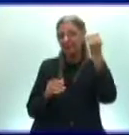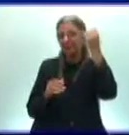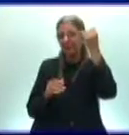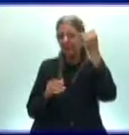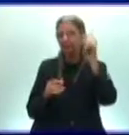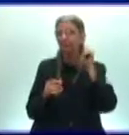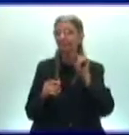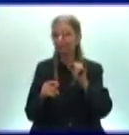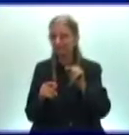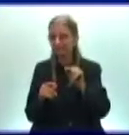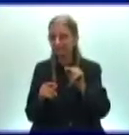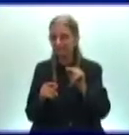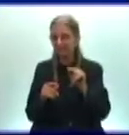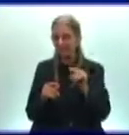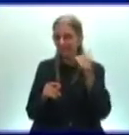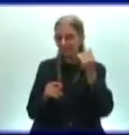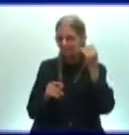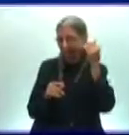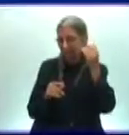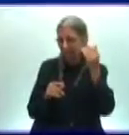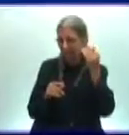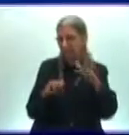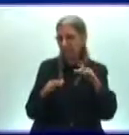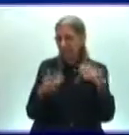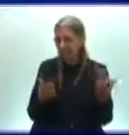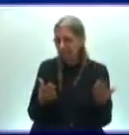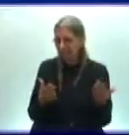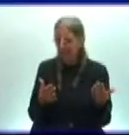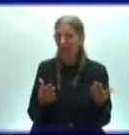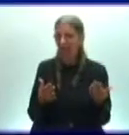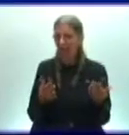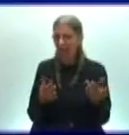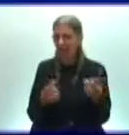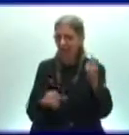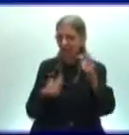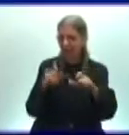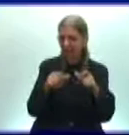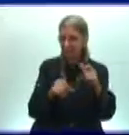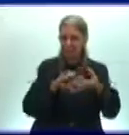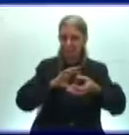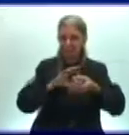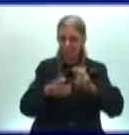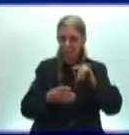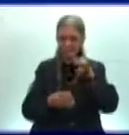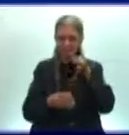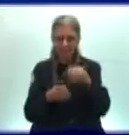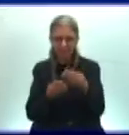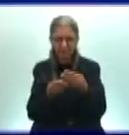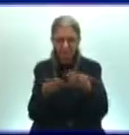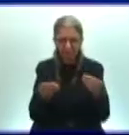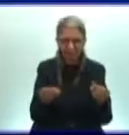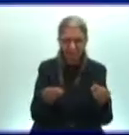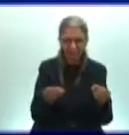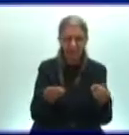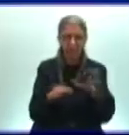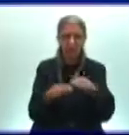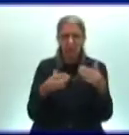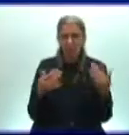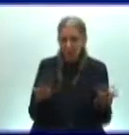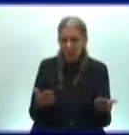cualitativa nos estamos refiriendo a qué elementos químicos forman a esta sustancia. En este caso es el elemento